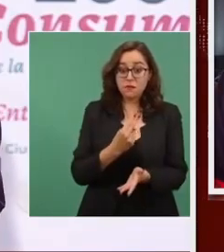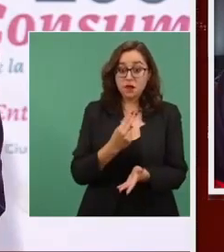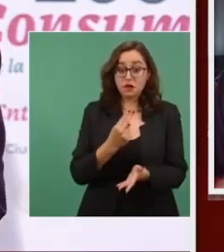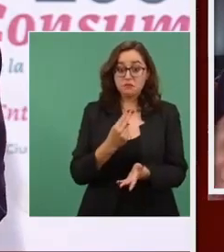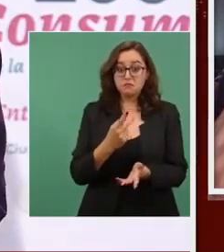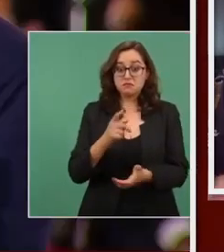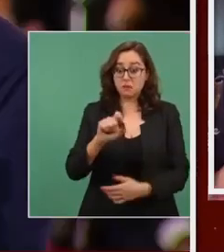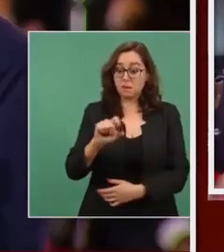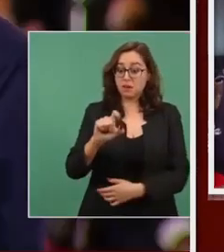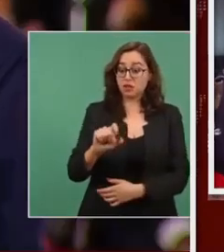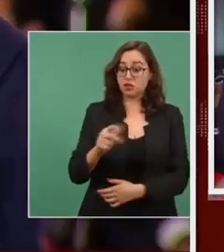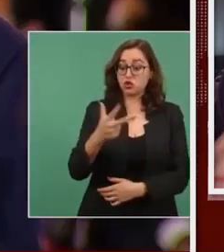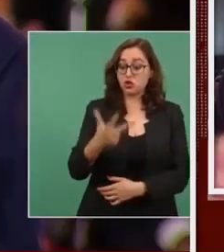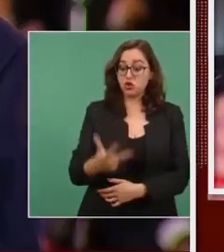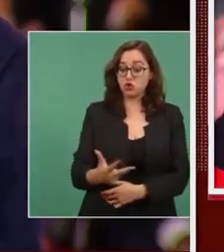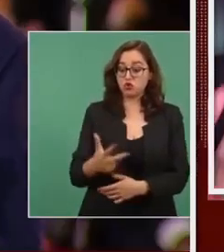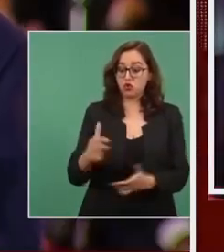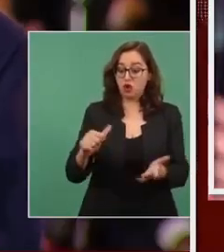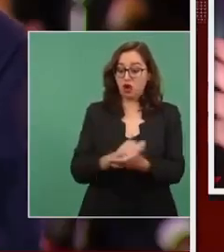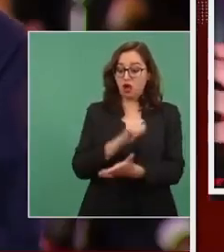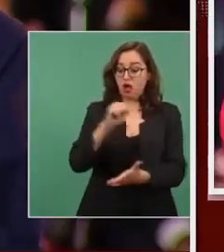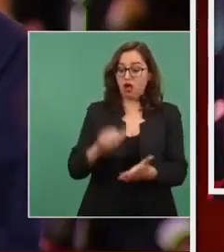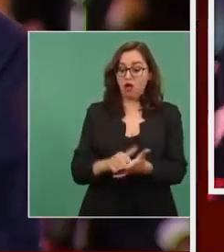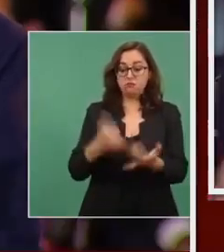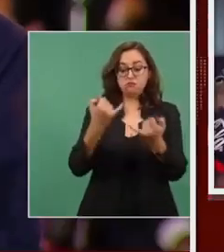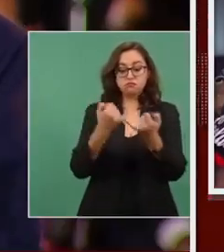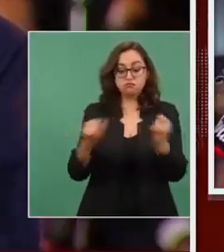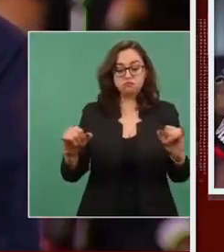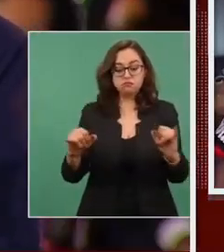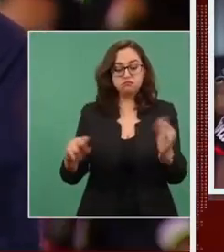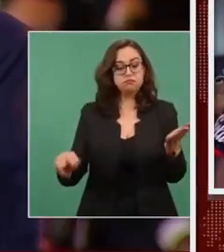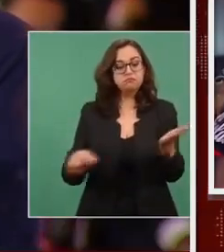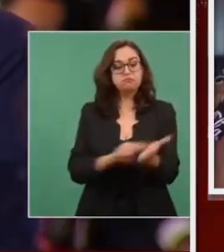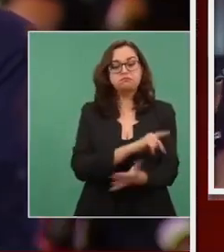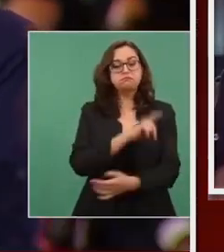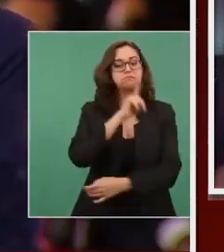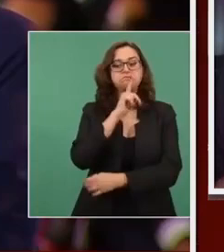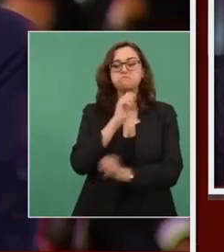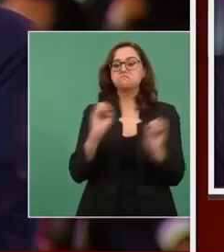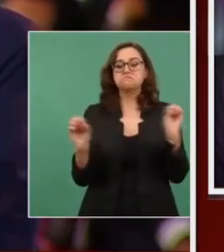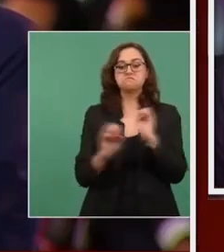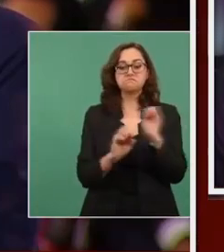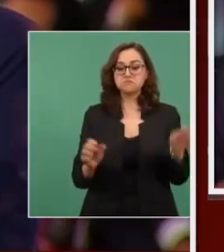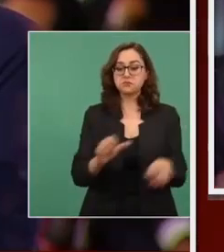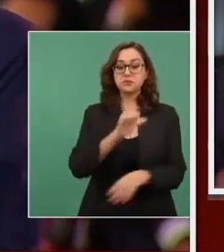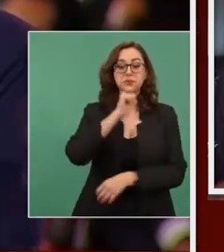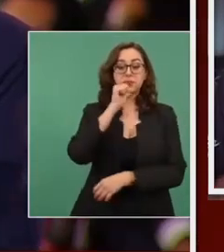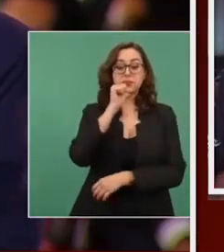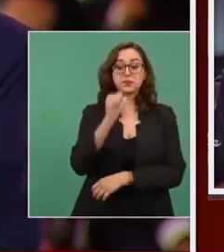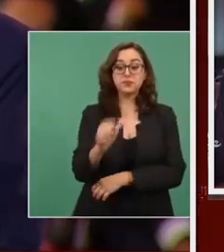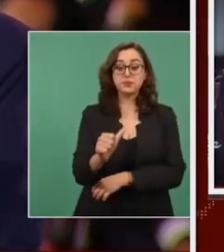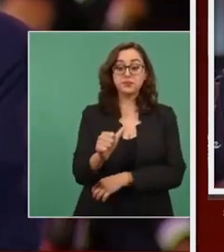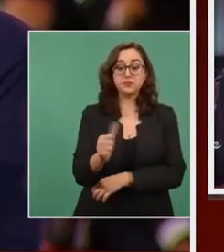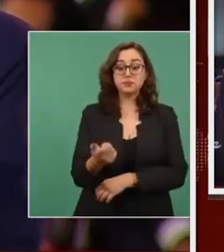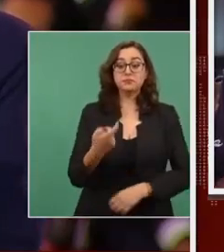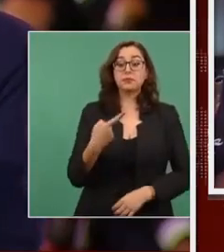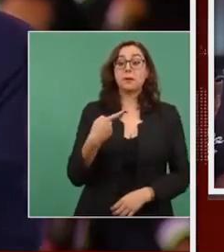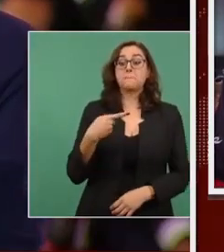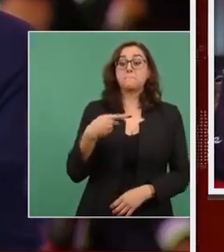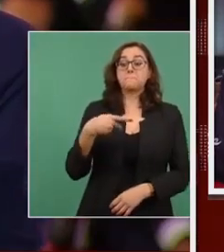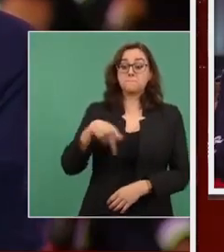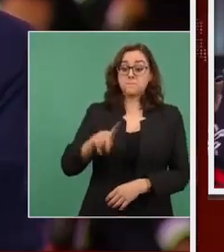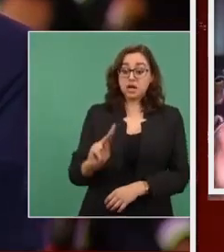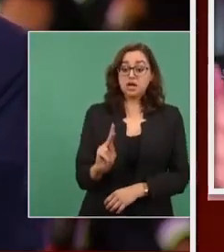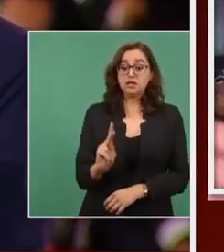este año en buena parte por el veloz aumento también de los precios de las materias primas que apuntalan sus